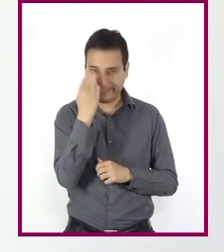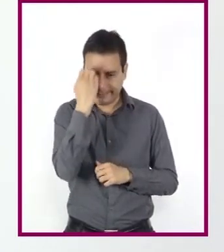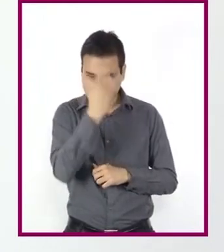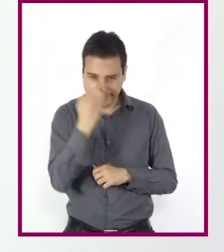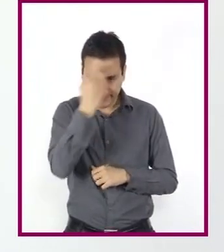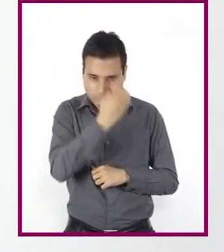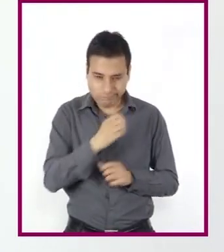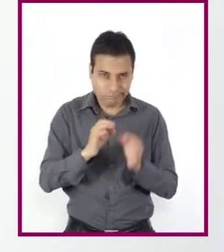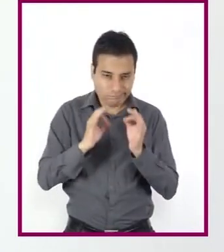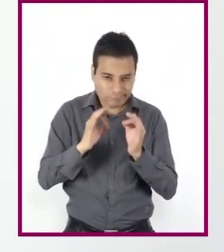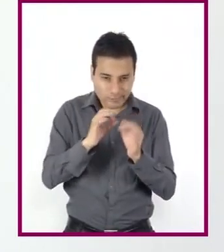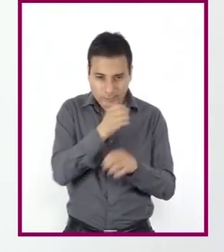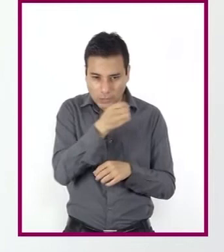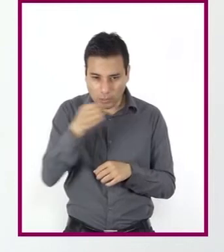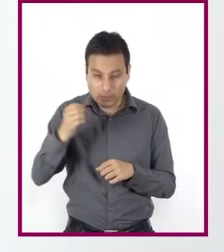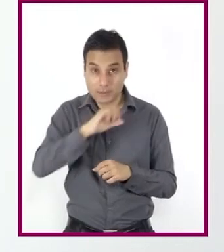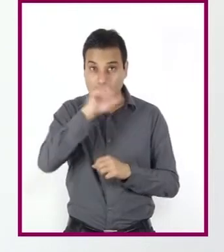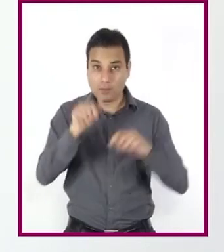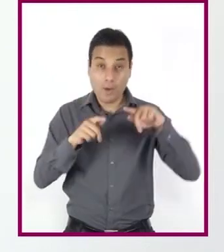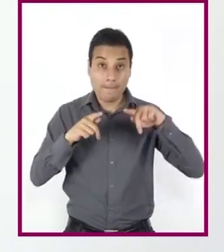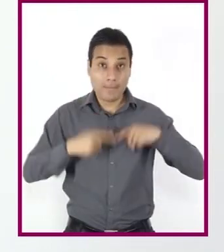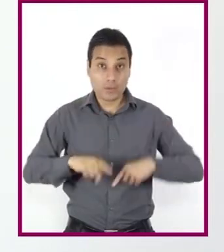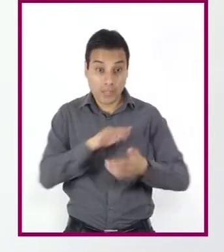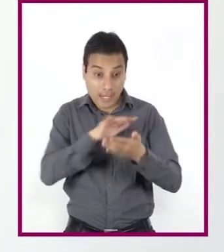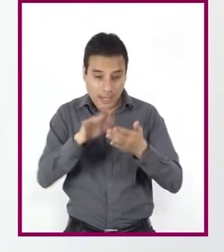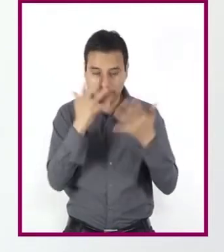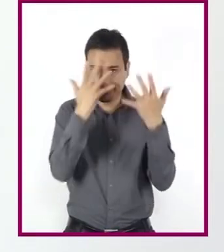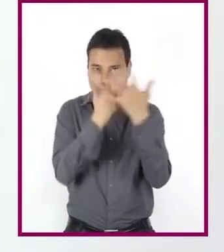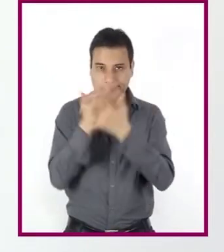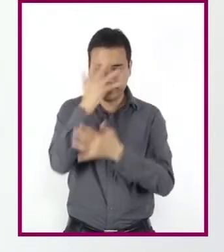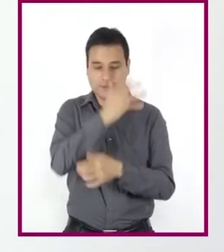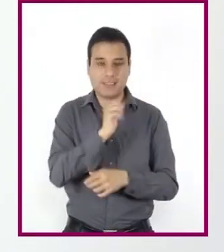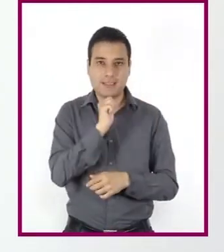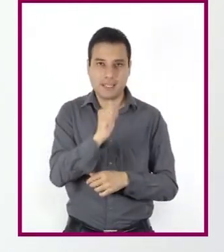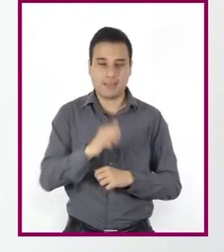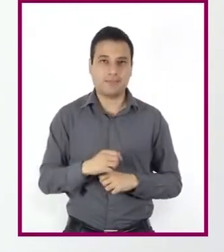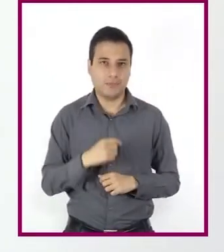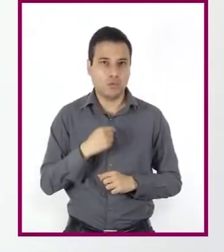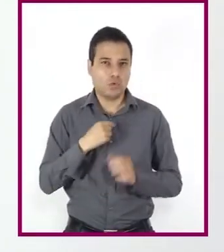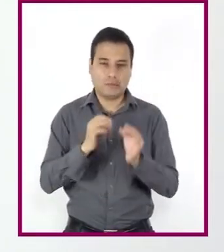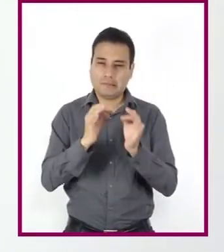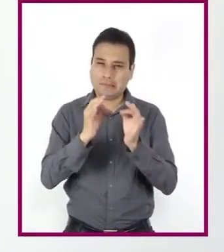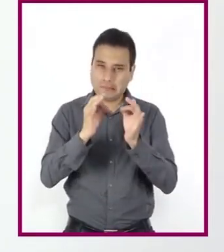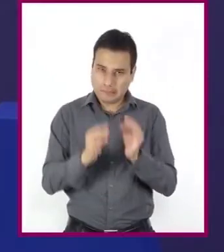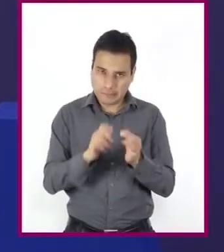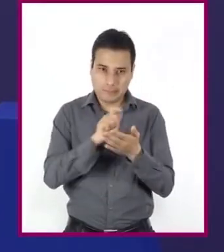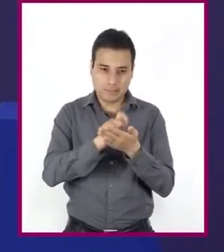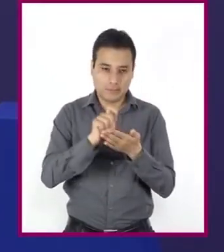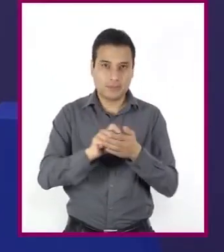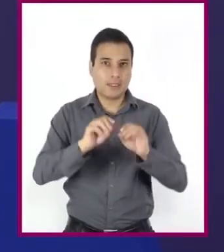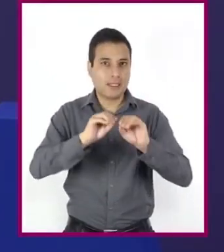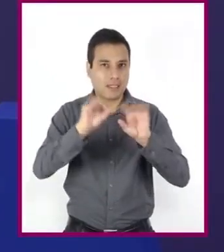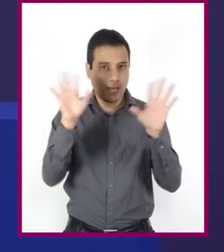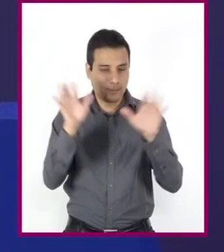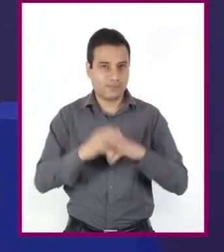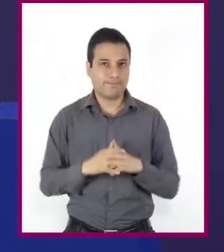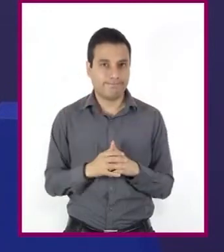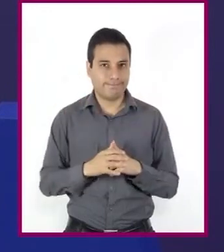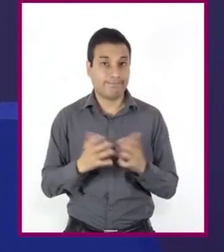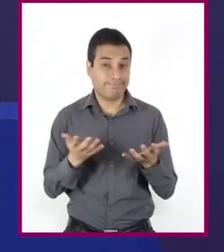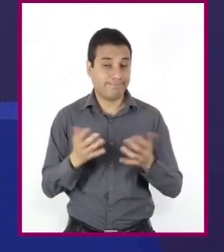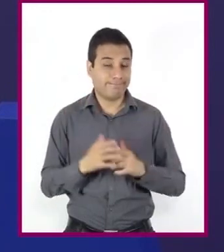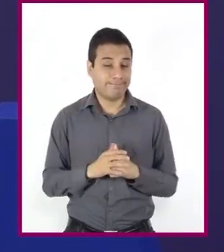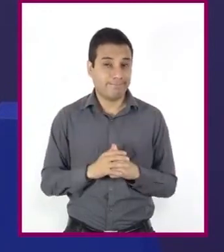bien puestos para evitar confusión en el mensaje que queremos expresar o que éste cambie